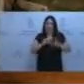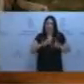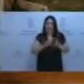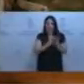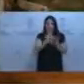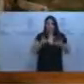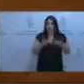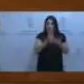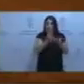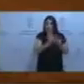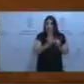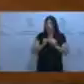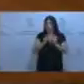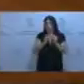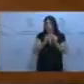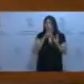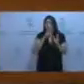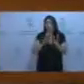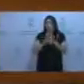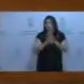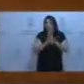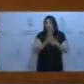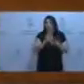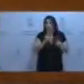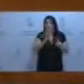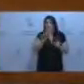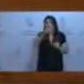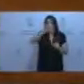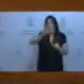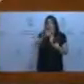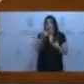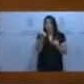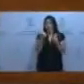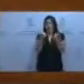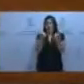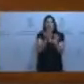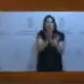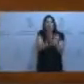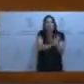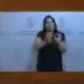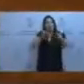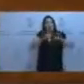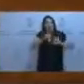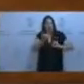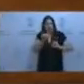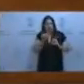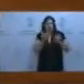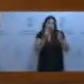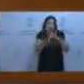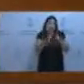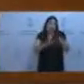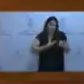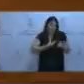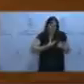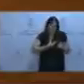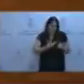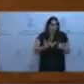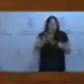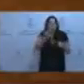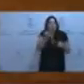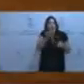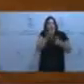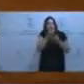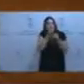priori, porque lo otro no existe, Centro, Oriente y Occidente, previo consenso con los ayuntamientos afectados e informando a